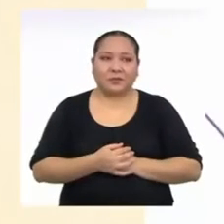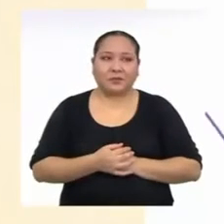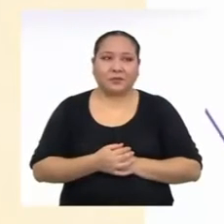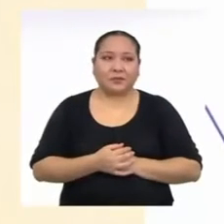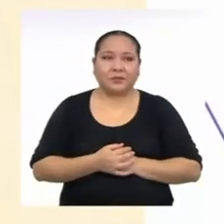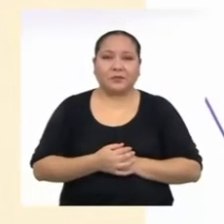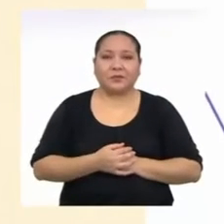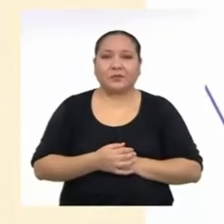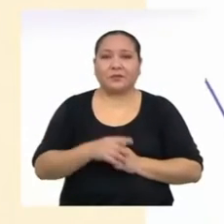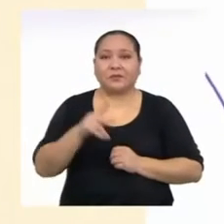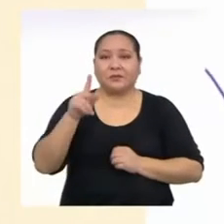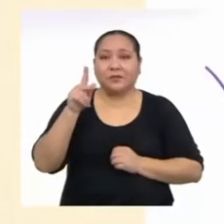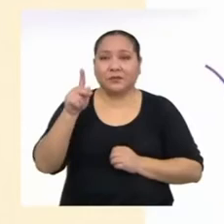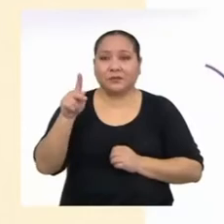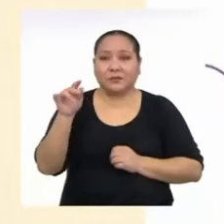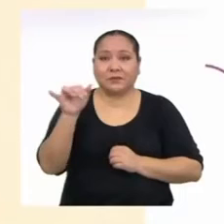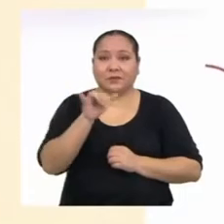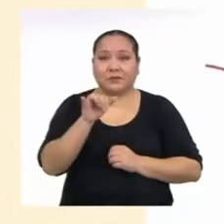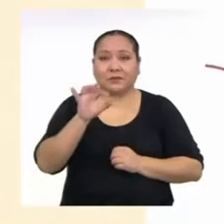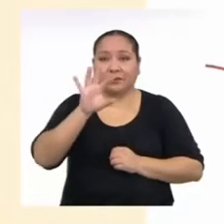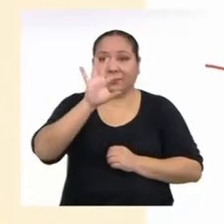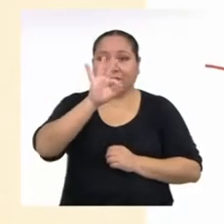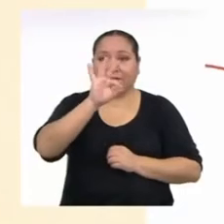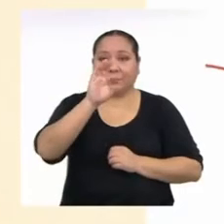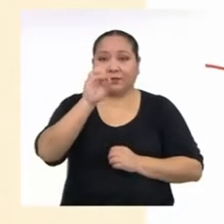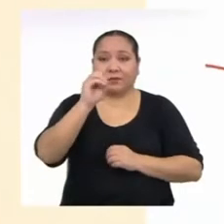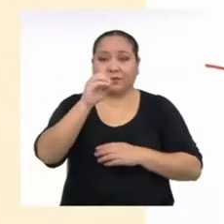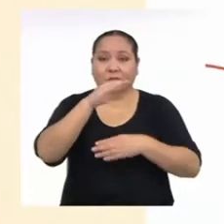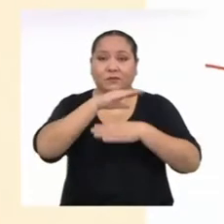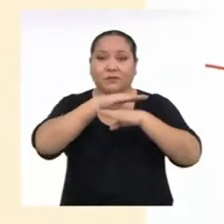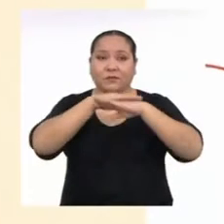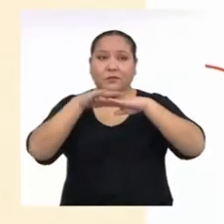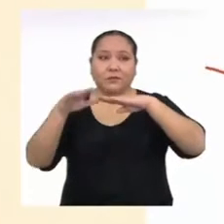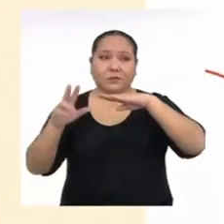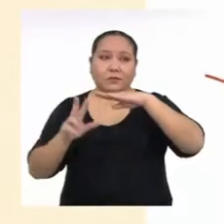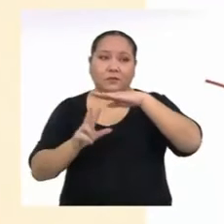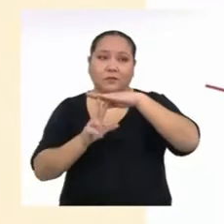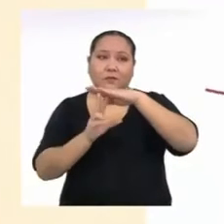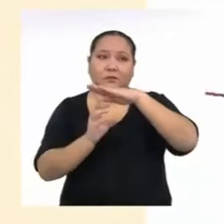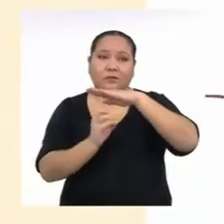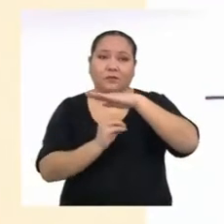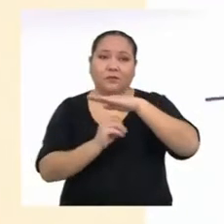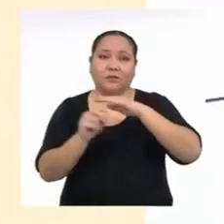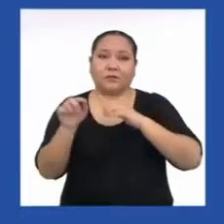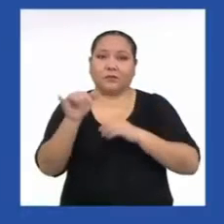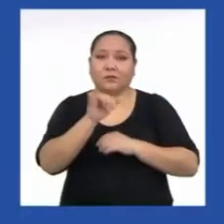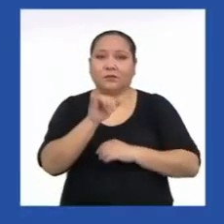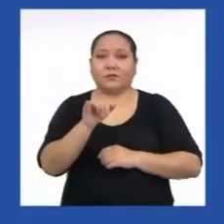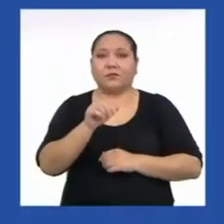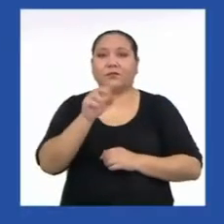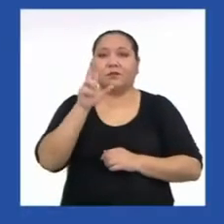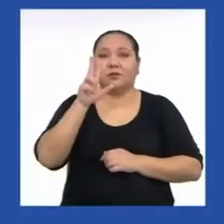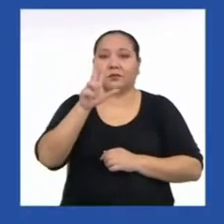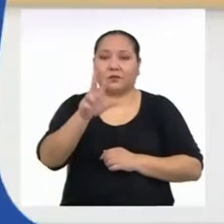K es igual a 90 entre 30, que es igual a 3.